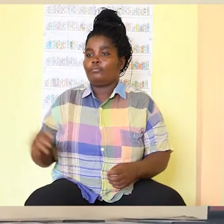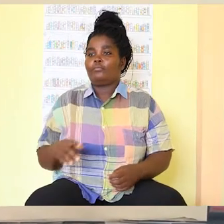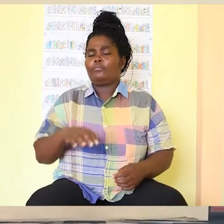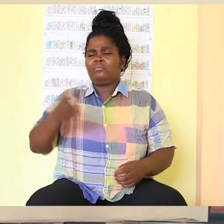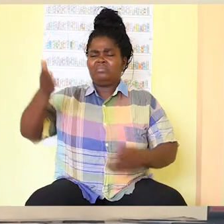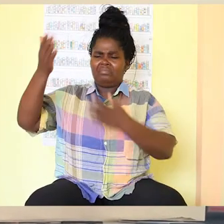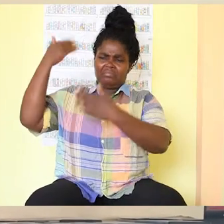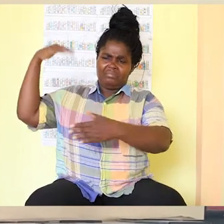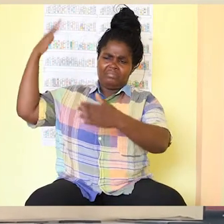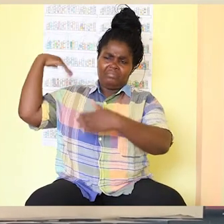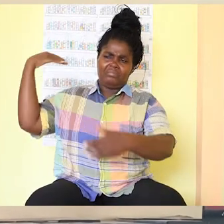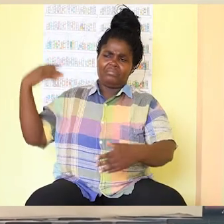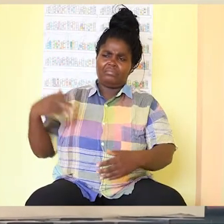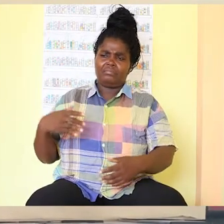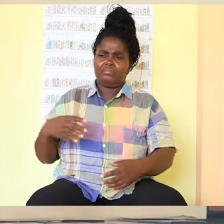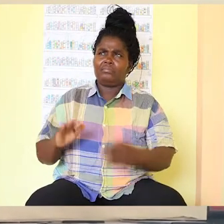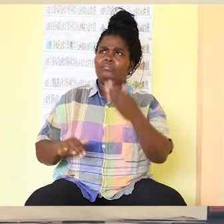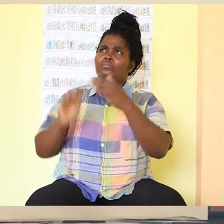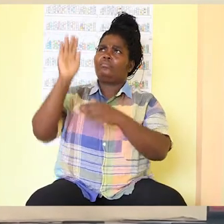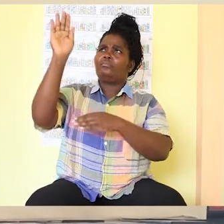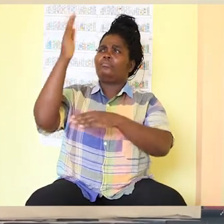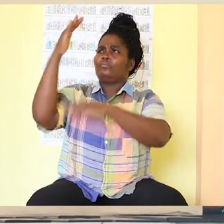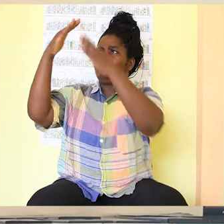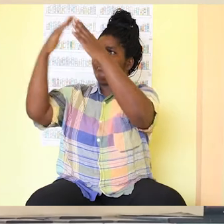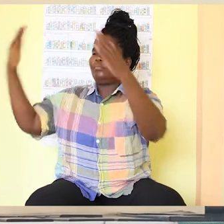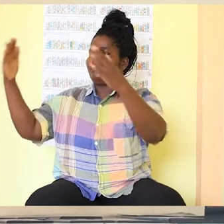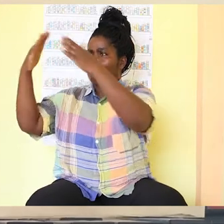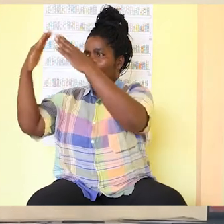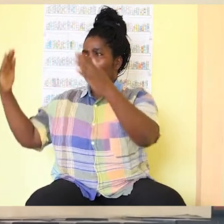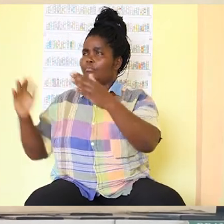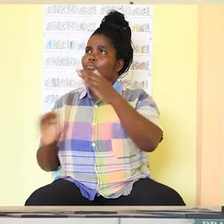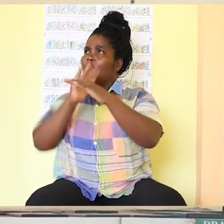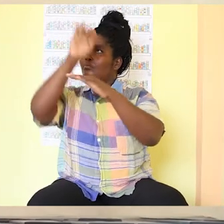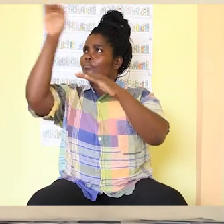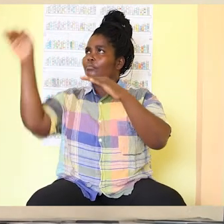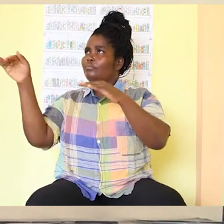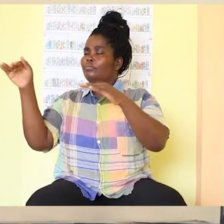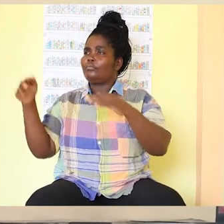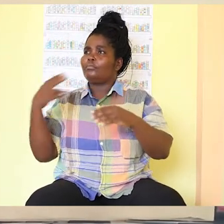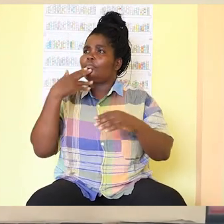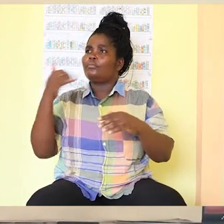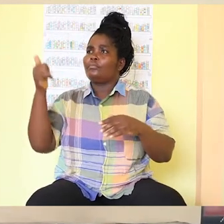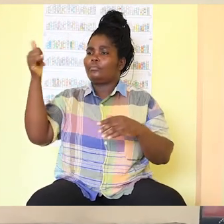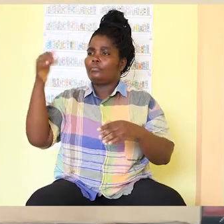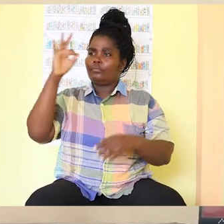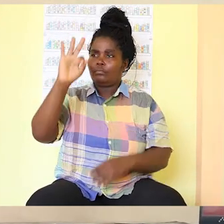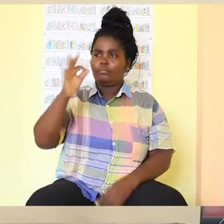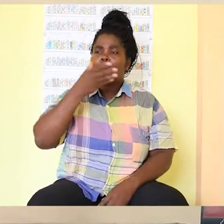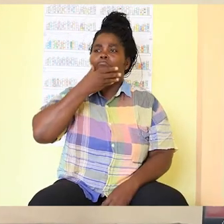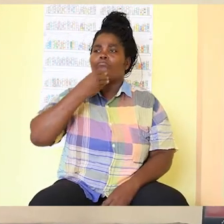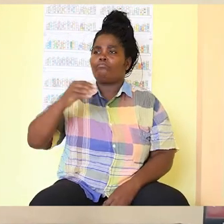Érase una vez, en lo alto de una aldea, en la montaña, había tres